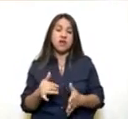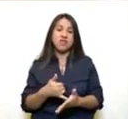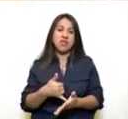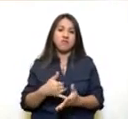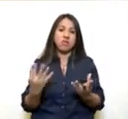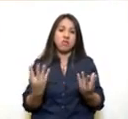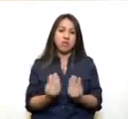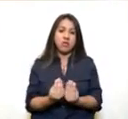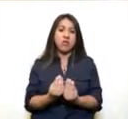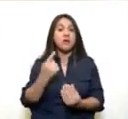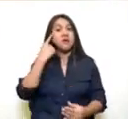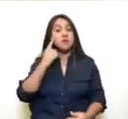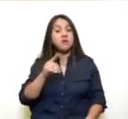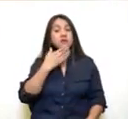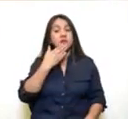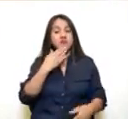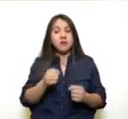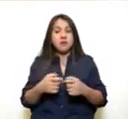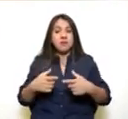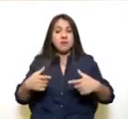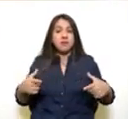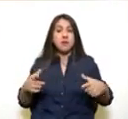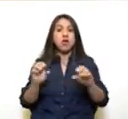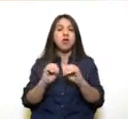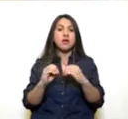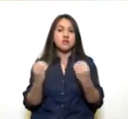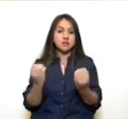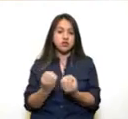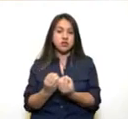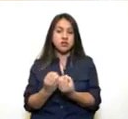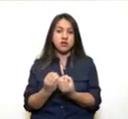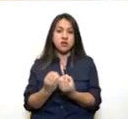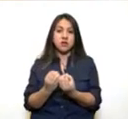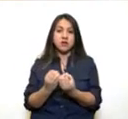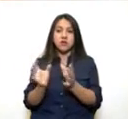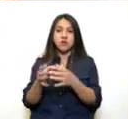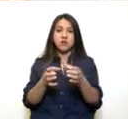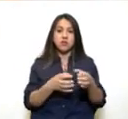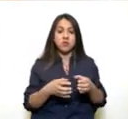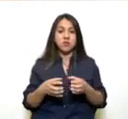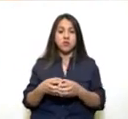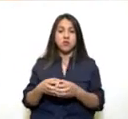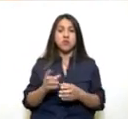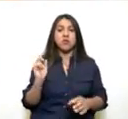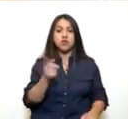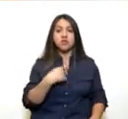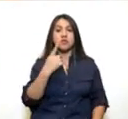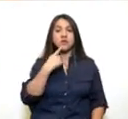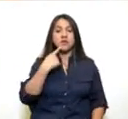también creció las organizaciones en este caso nosotros tenemos 115 ollas